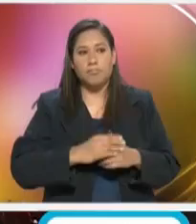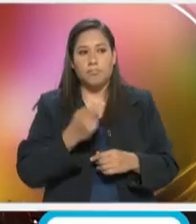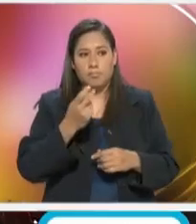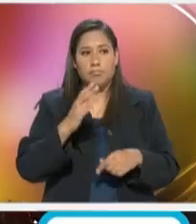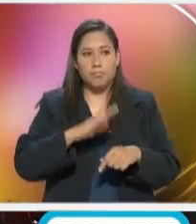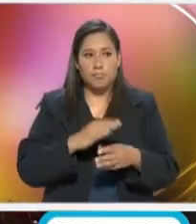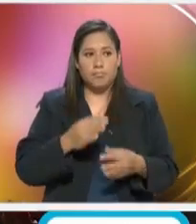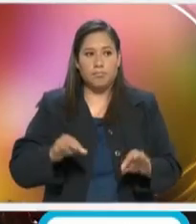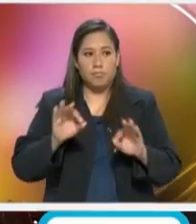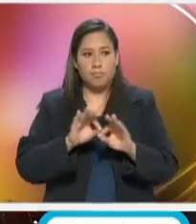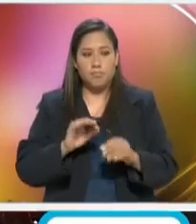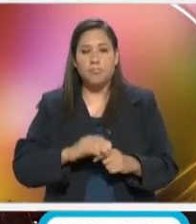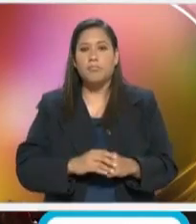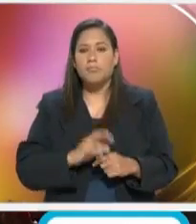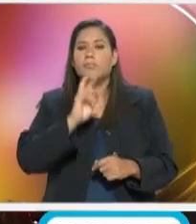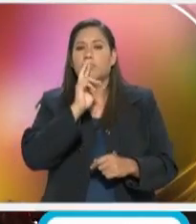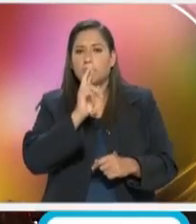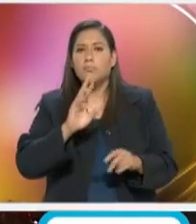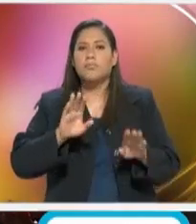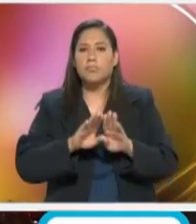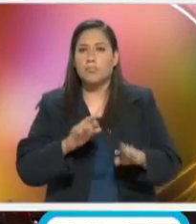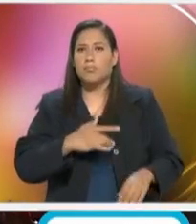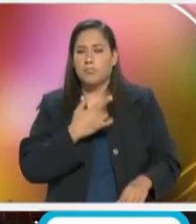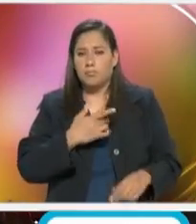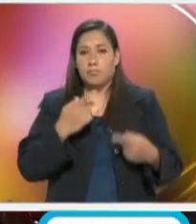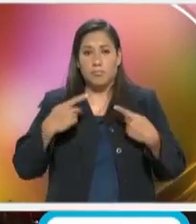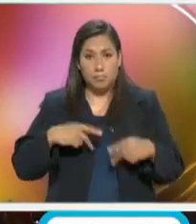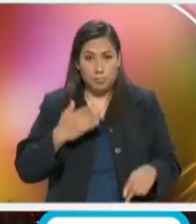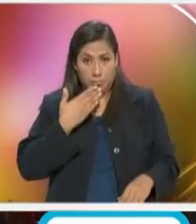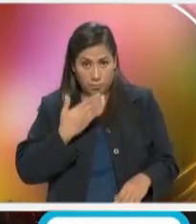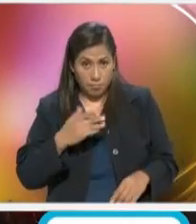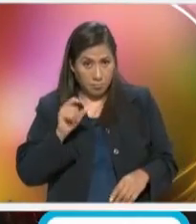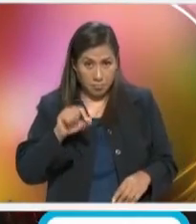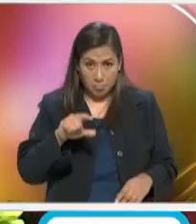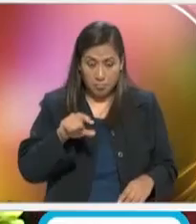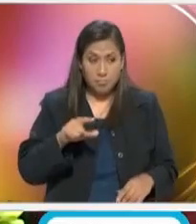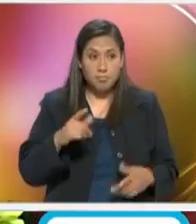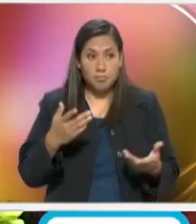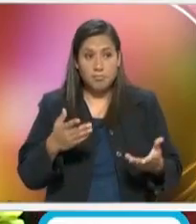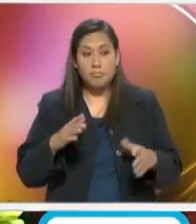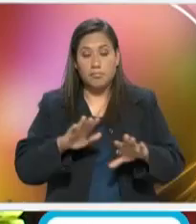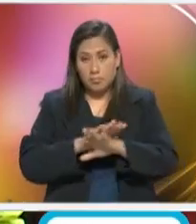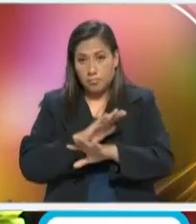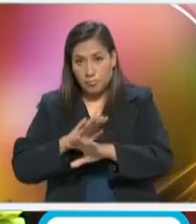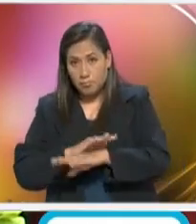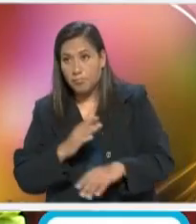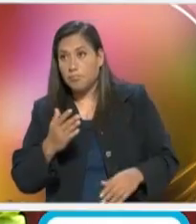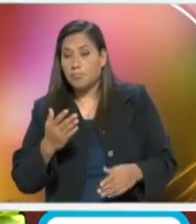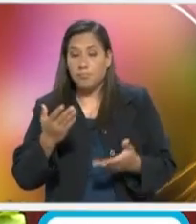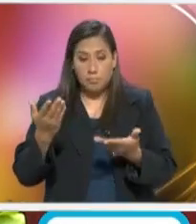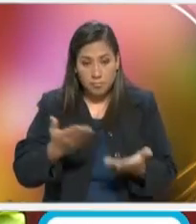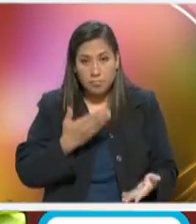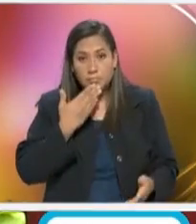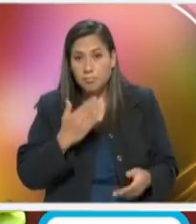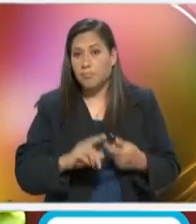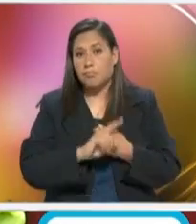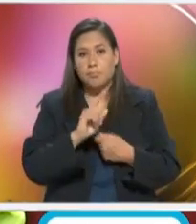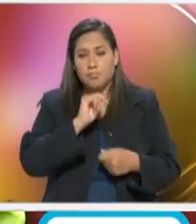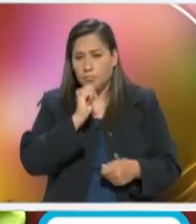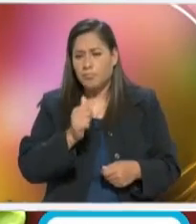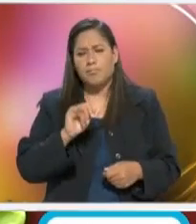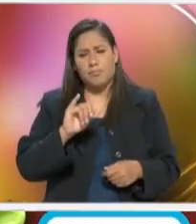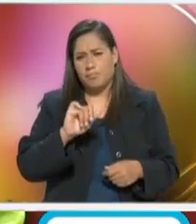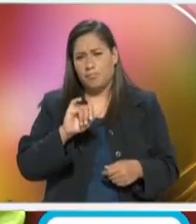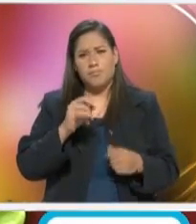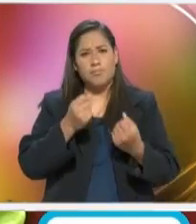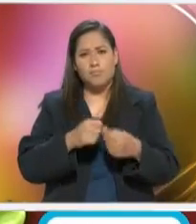importante. Y cuéntanos, ¿cómo es la respuesta en cada una de las poblaciones? ¿Es la misma? ¿Cambia? No. ¿Los reciben bien? ¿Han tenido problemas para poder Evidentemente entrar? la